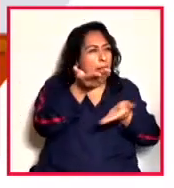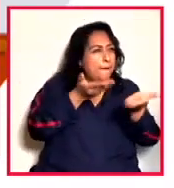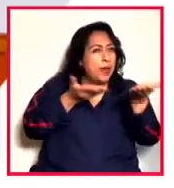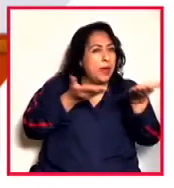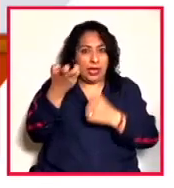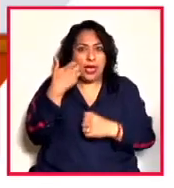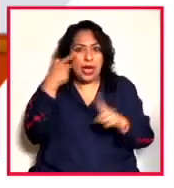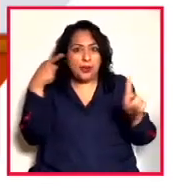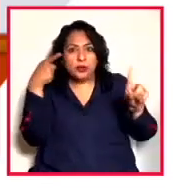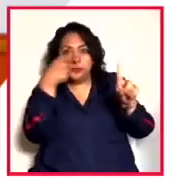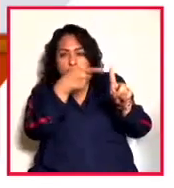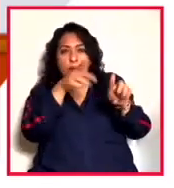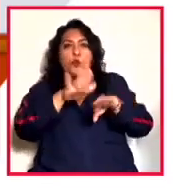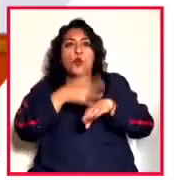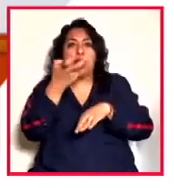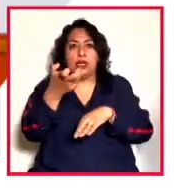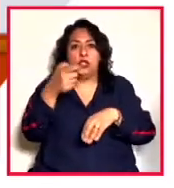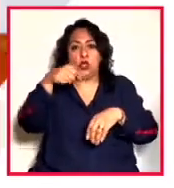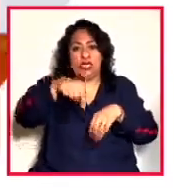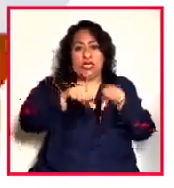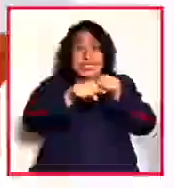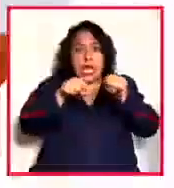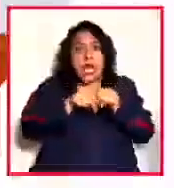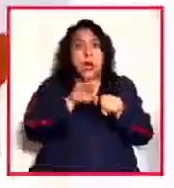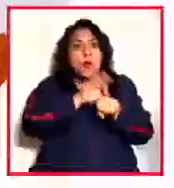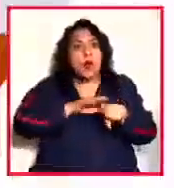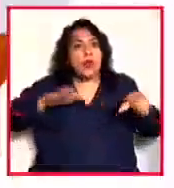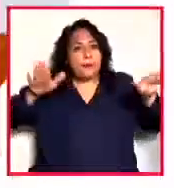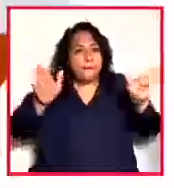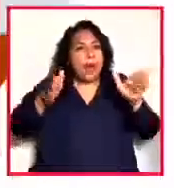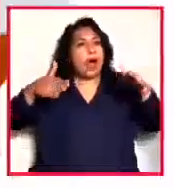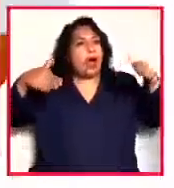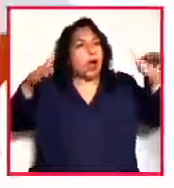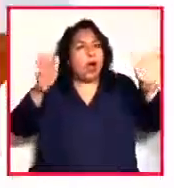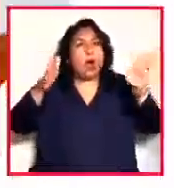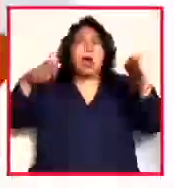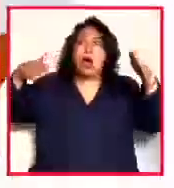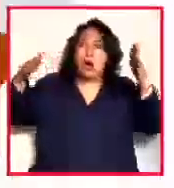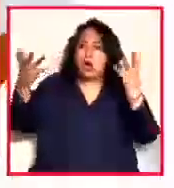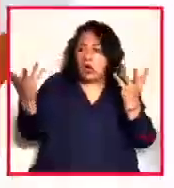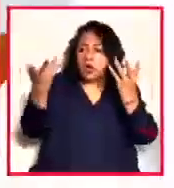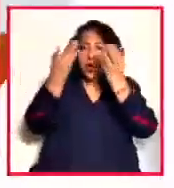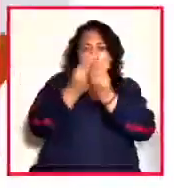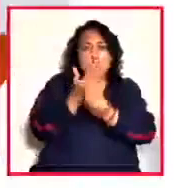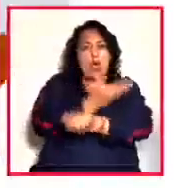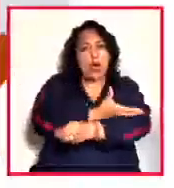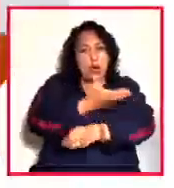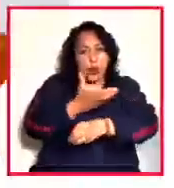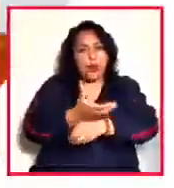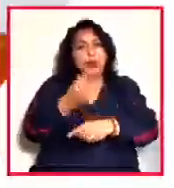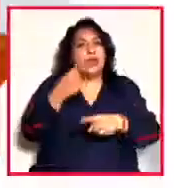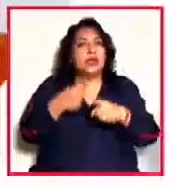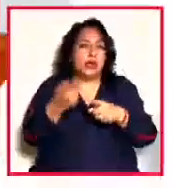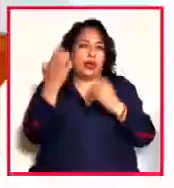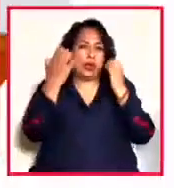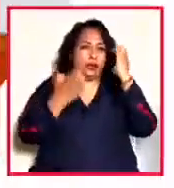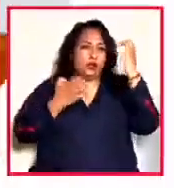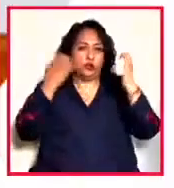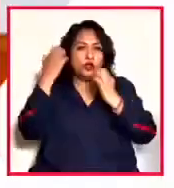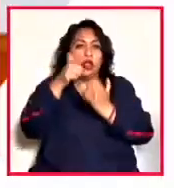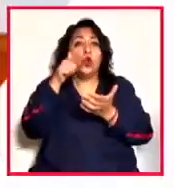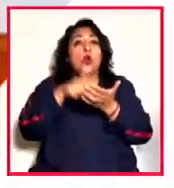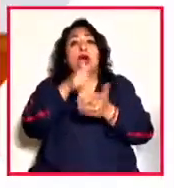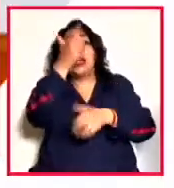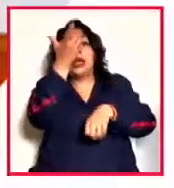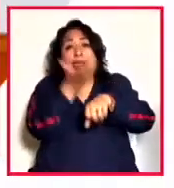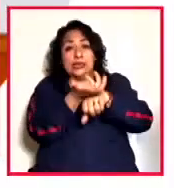estas alas puedan volar y puedan de alguna manera acompañar a nuestra exposición que está en Estados Unidos.